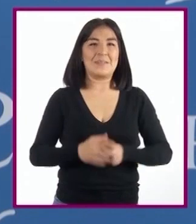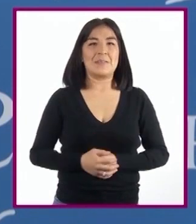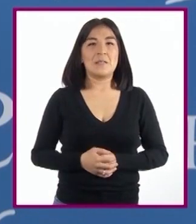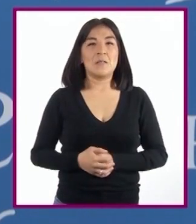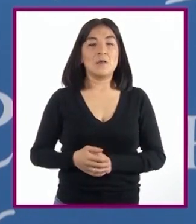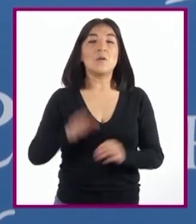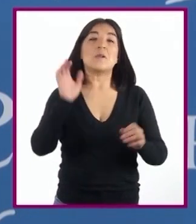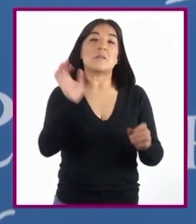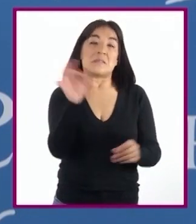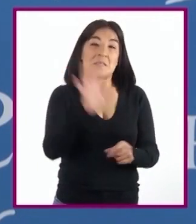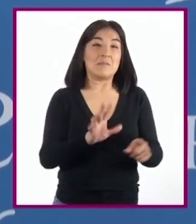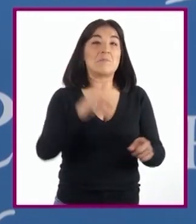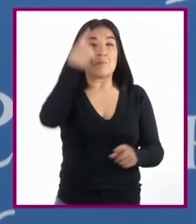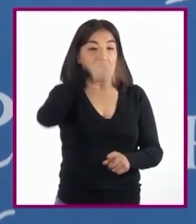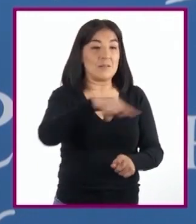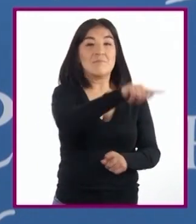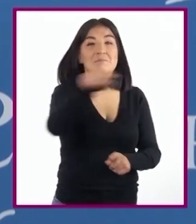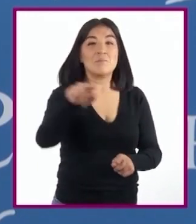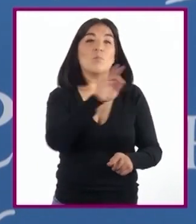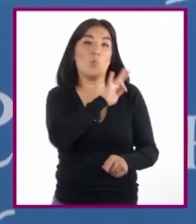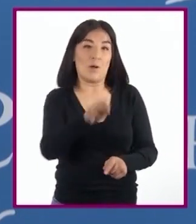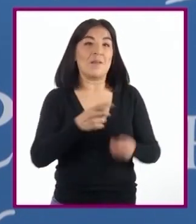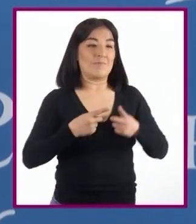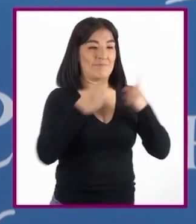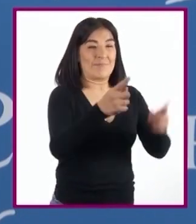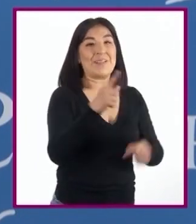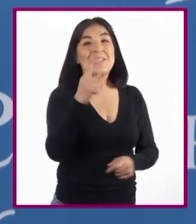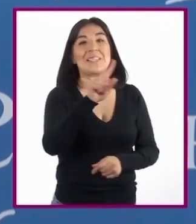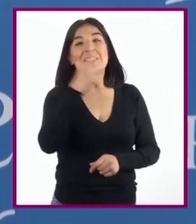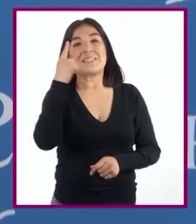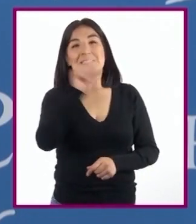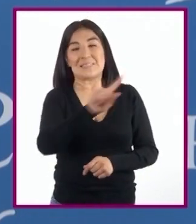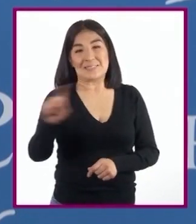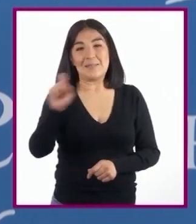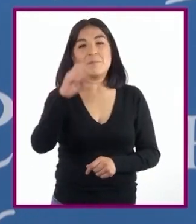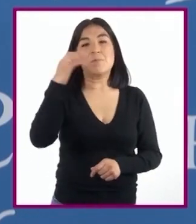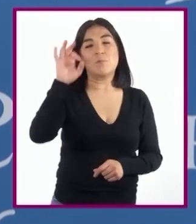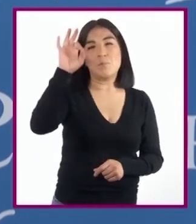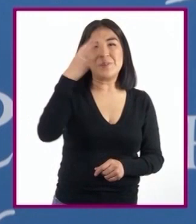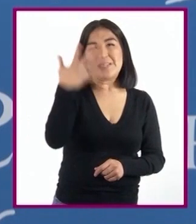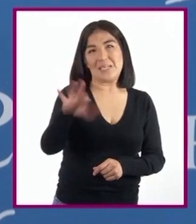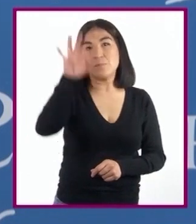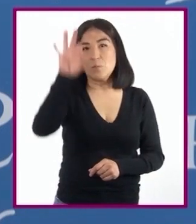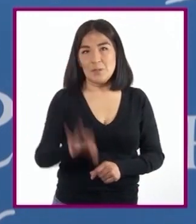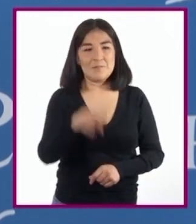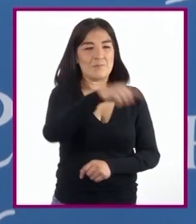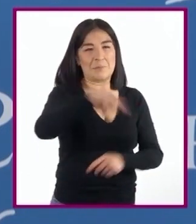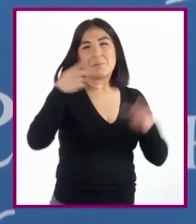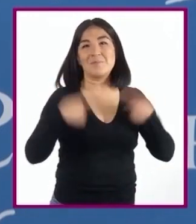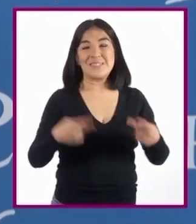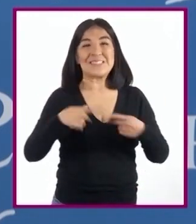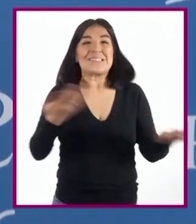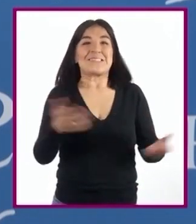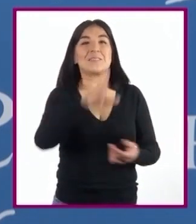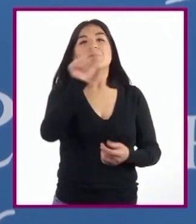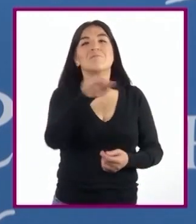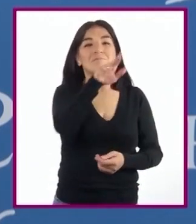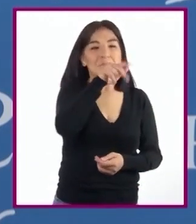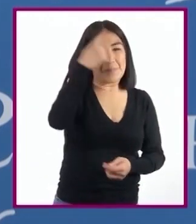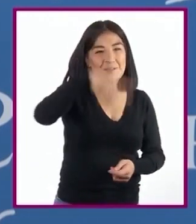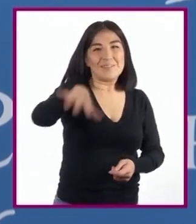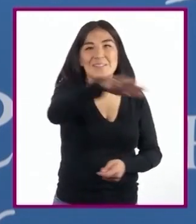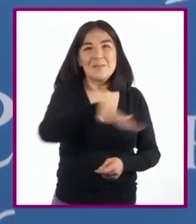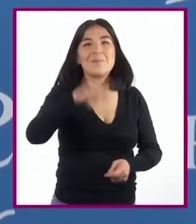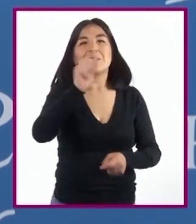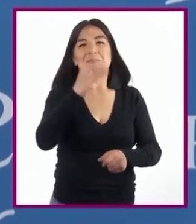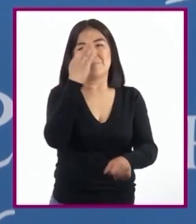que alcanza para solo el 10% de los pacientes, y le preocupa que no sean suficientes para cubrir todo el